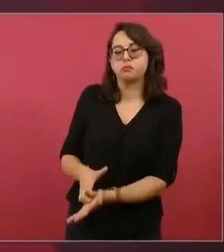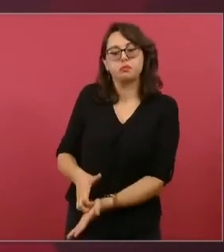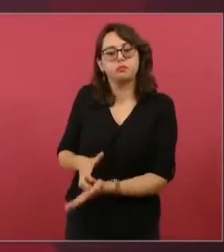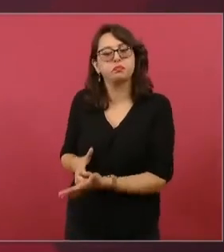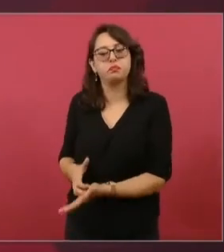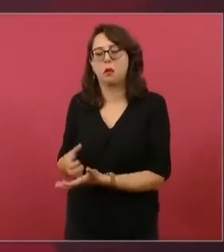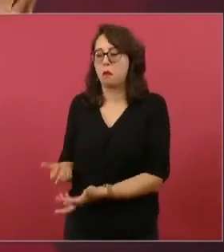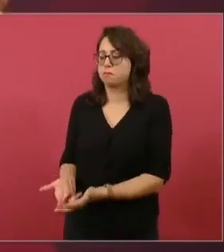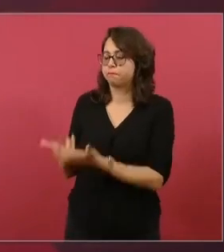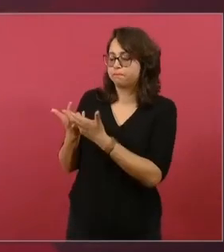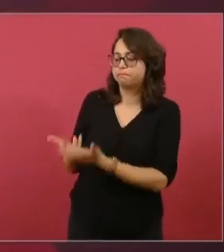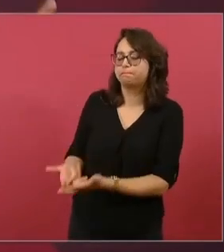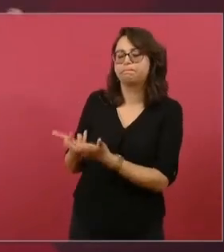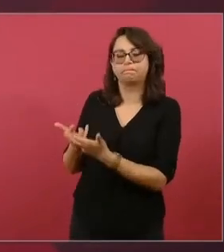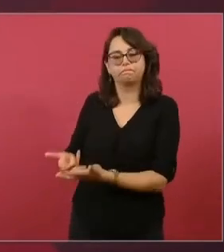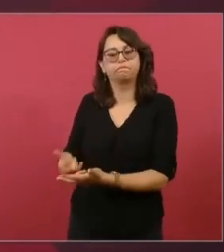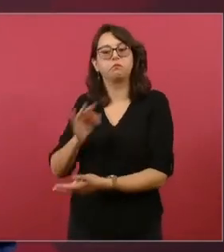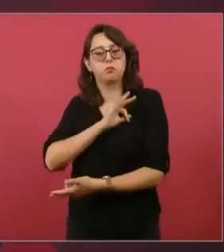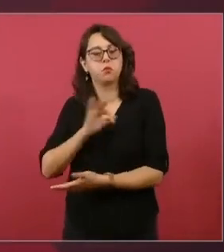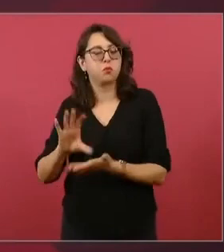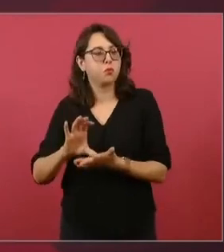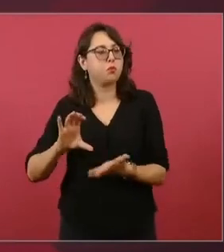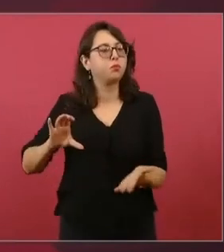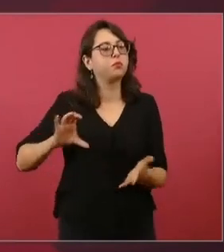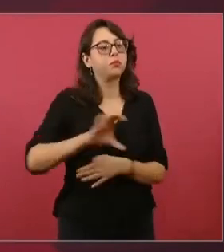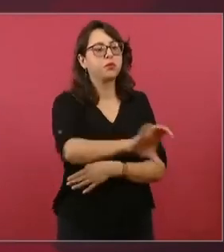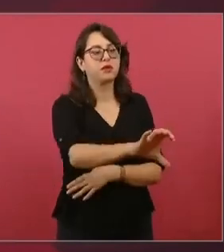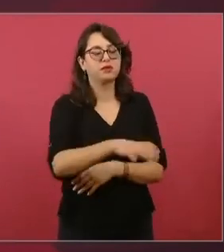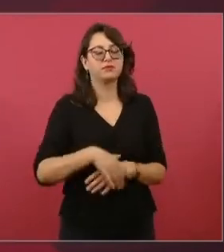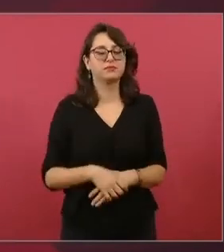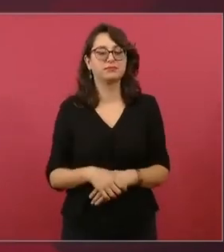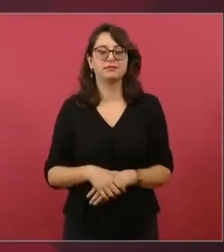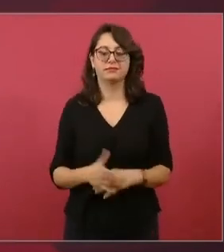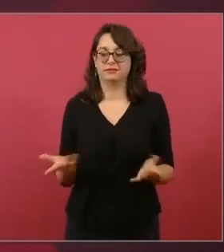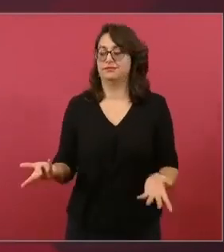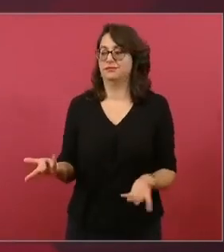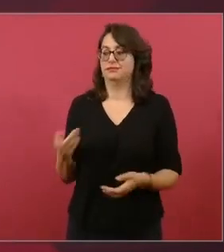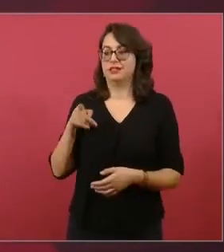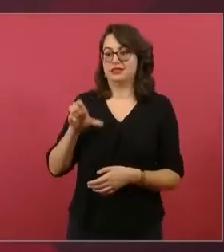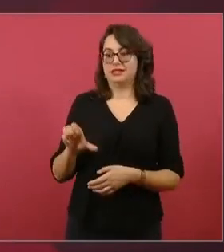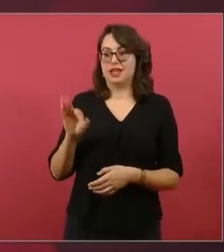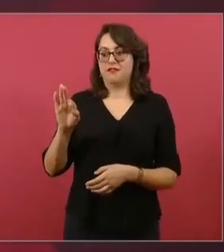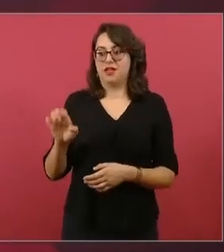Por eso se garantiza que no aumente el precio de la luz.